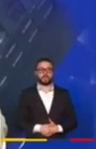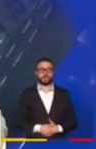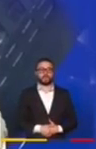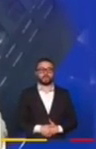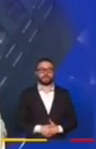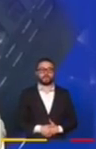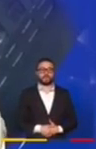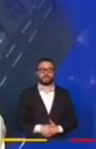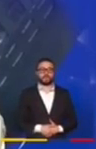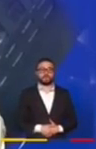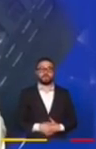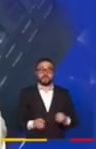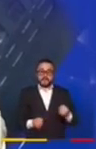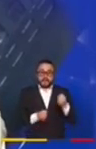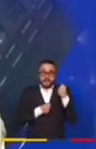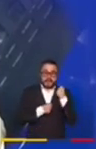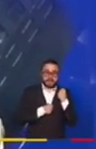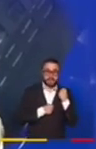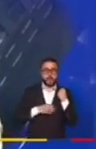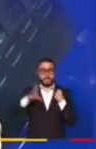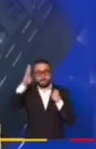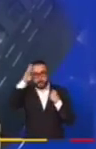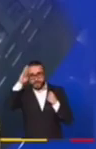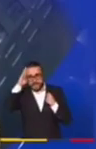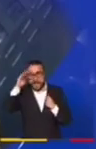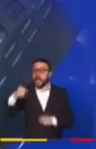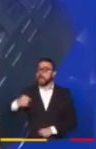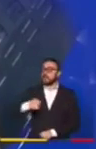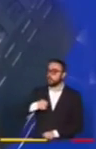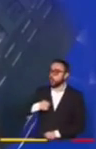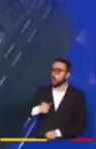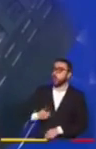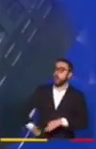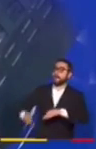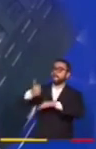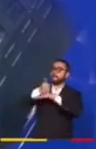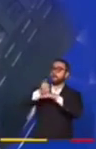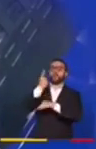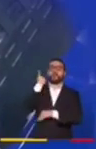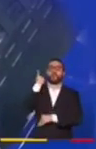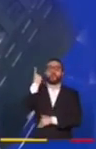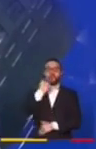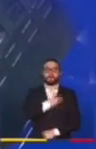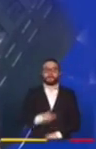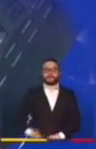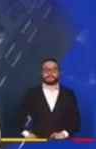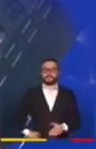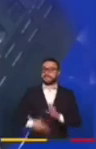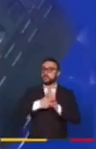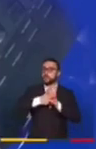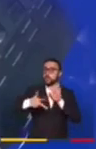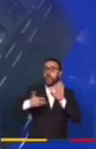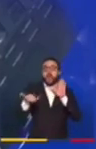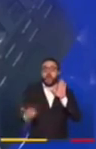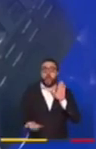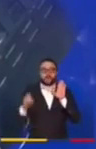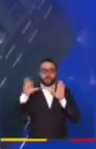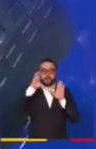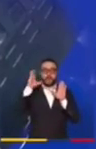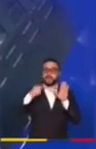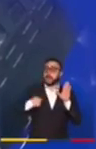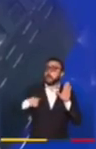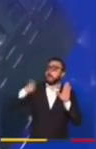El ejército y la fuerza pública, y es la orden del único presidente constitucional hoy de Colombia, y es